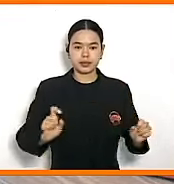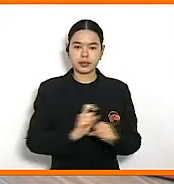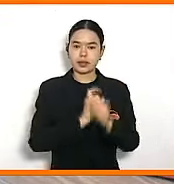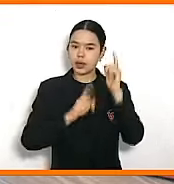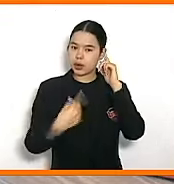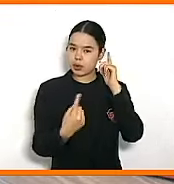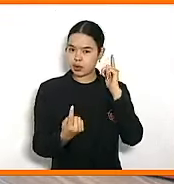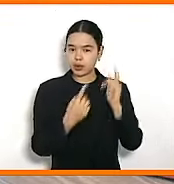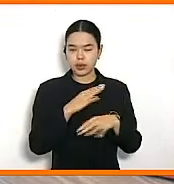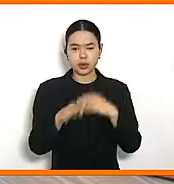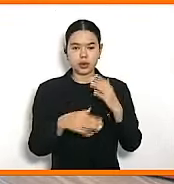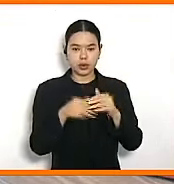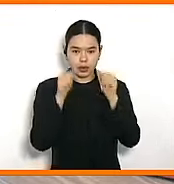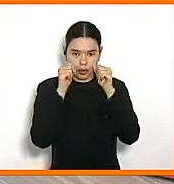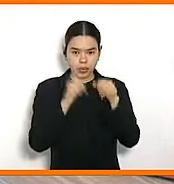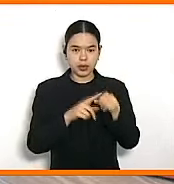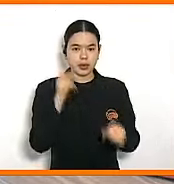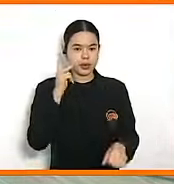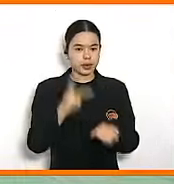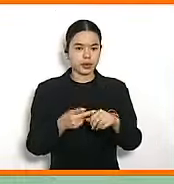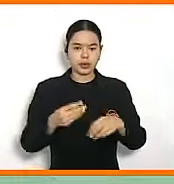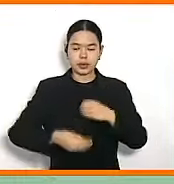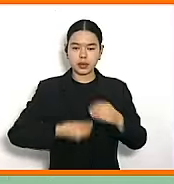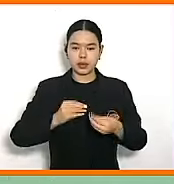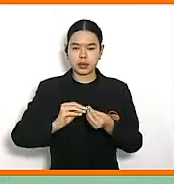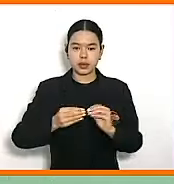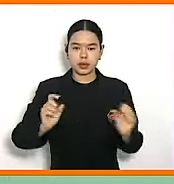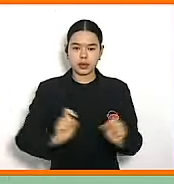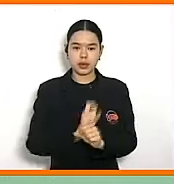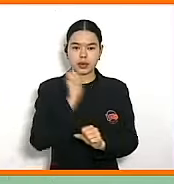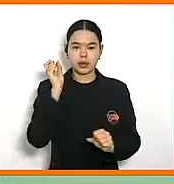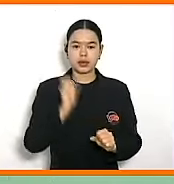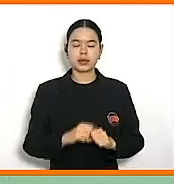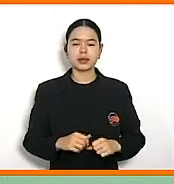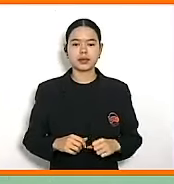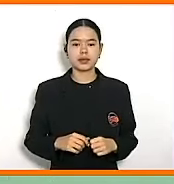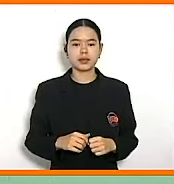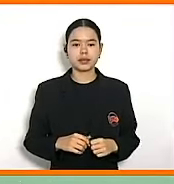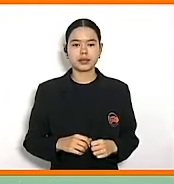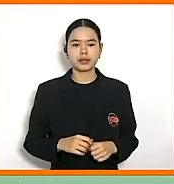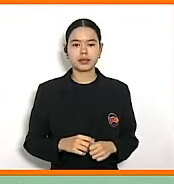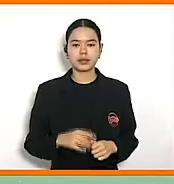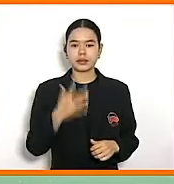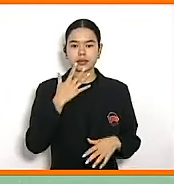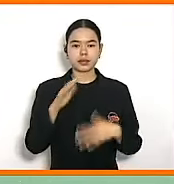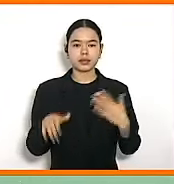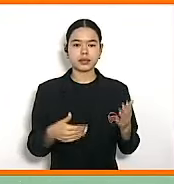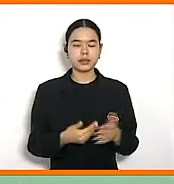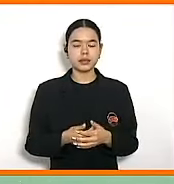más uno, atentos, porque conoceremos el número seleccionado, y este es, suerte,